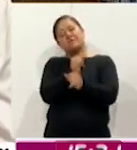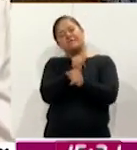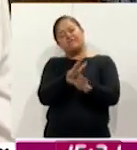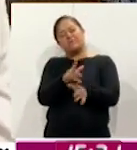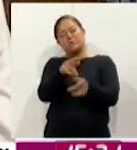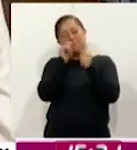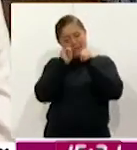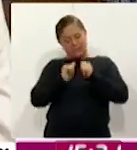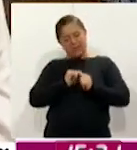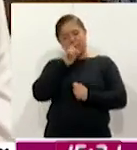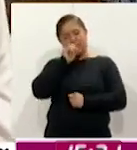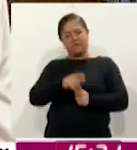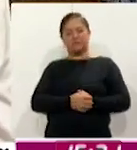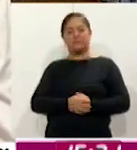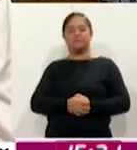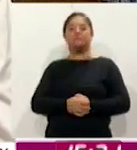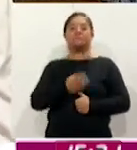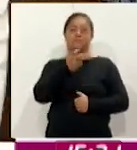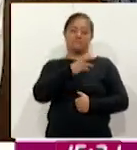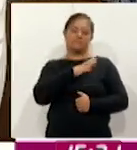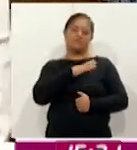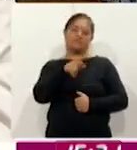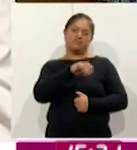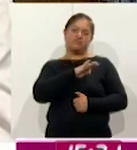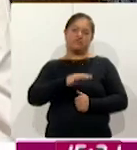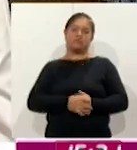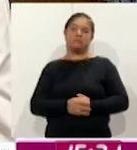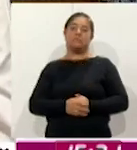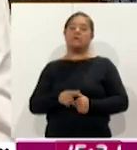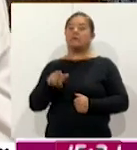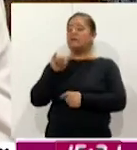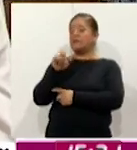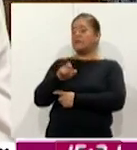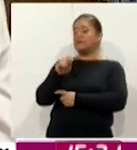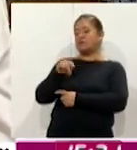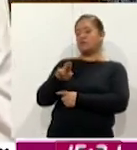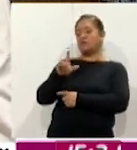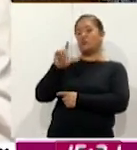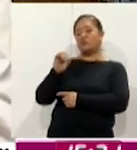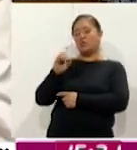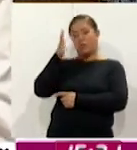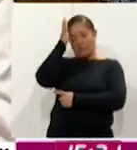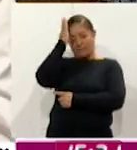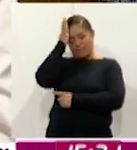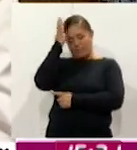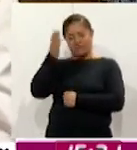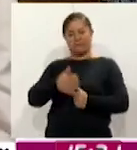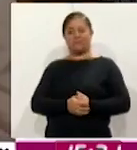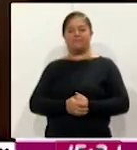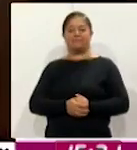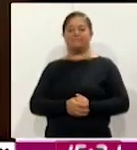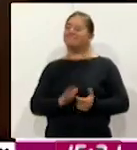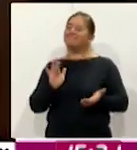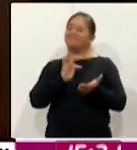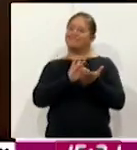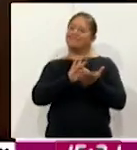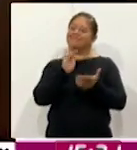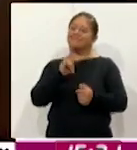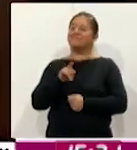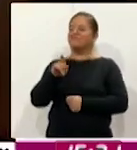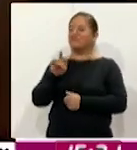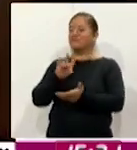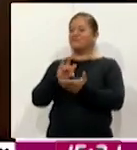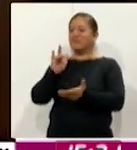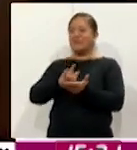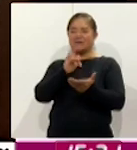atender. Son a donde pueden llegar. Y aquí en Iztulco, que también está nuestra dirección general. Muchísimas gracias. Gracias a usted.